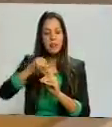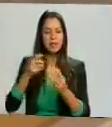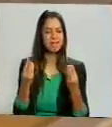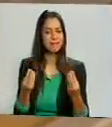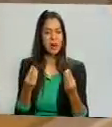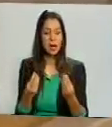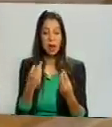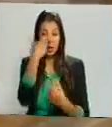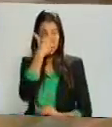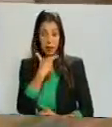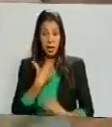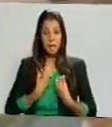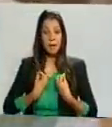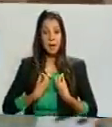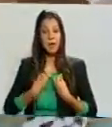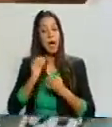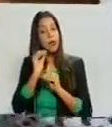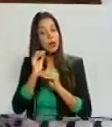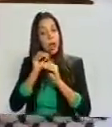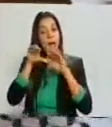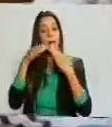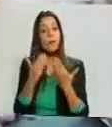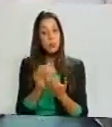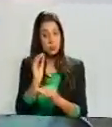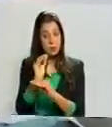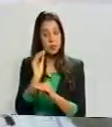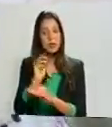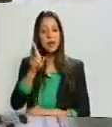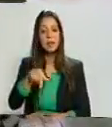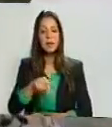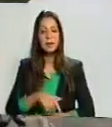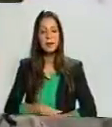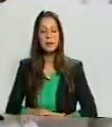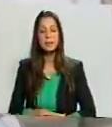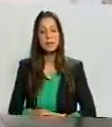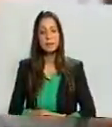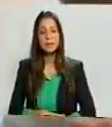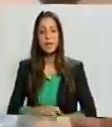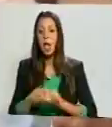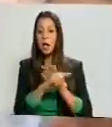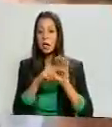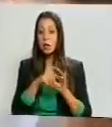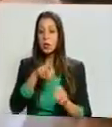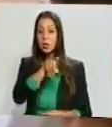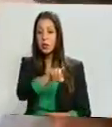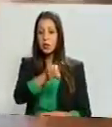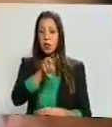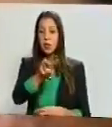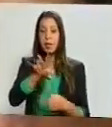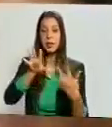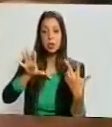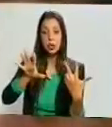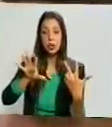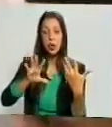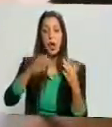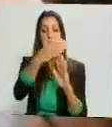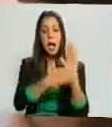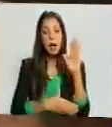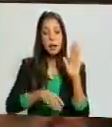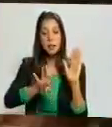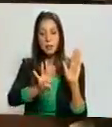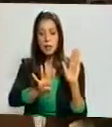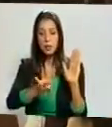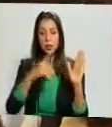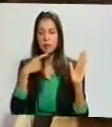de sí misma y el mundo entero. A su vez, en el artículo 128 del capítulo 4 de